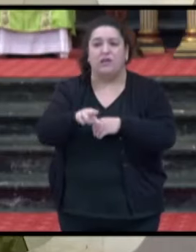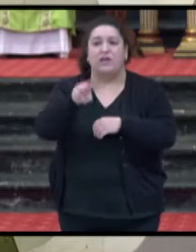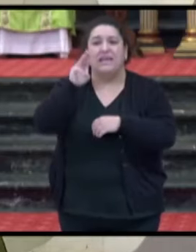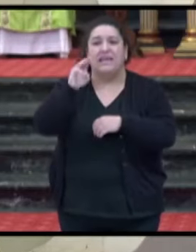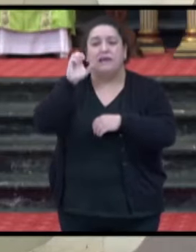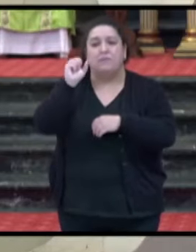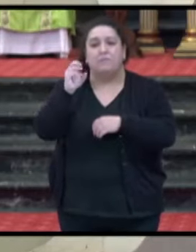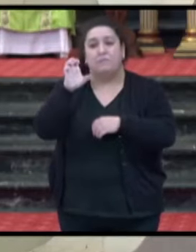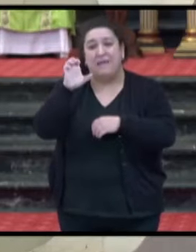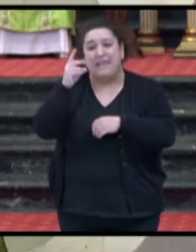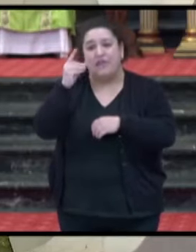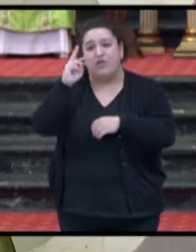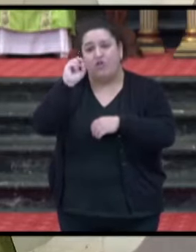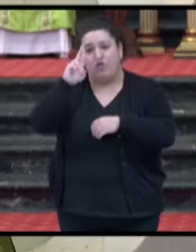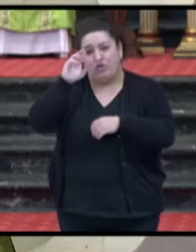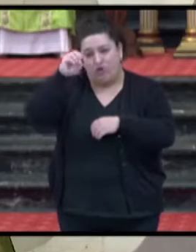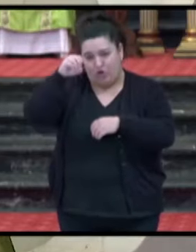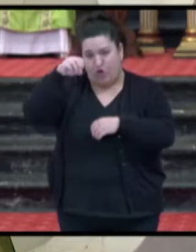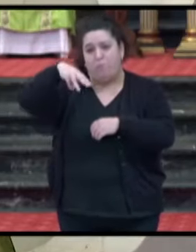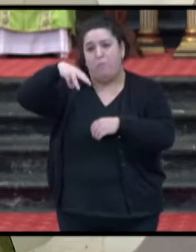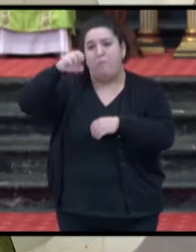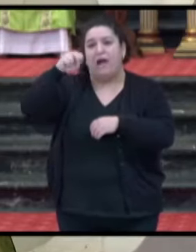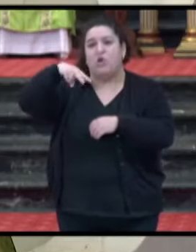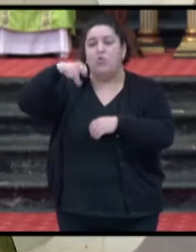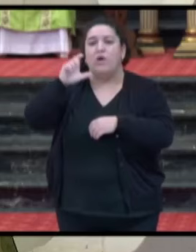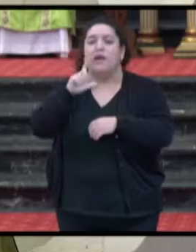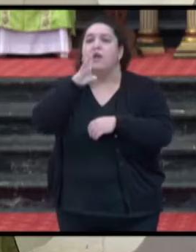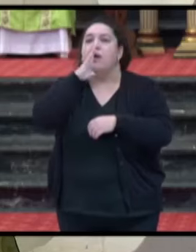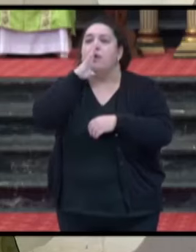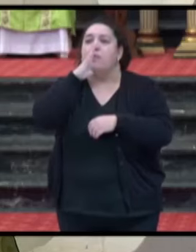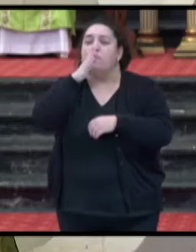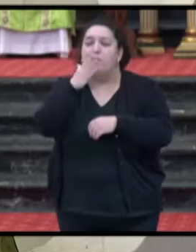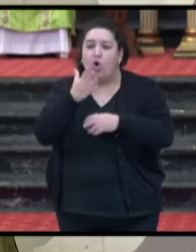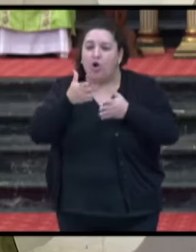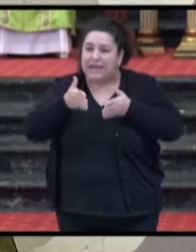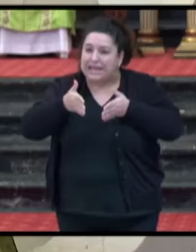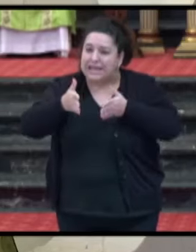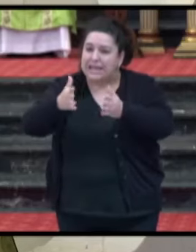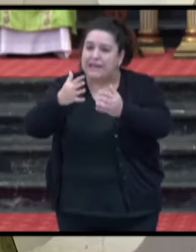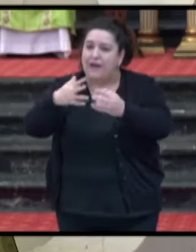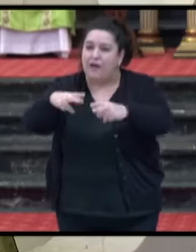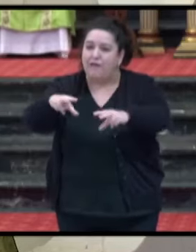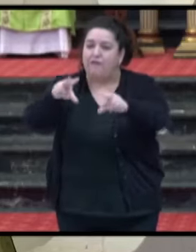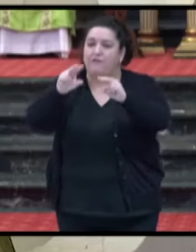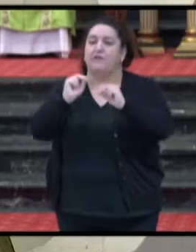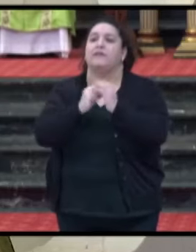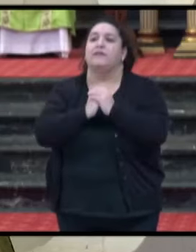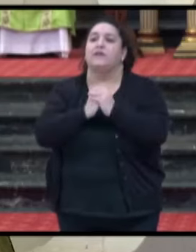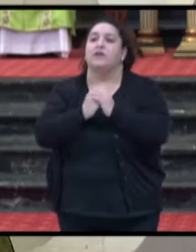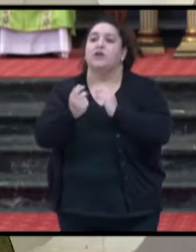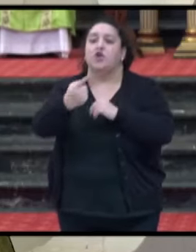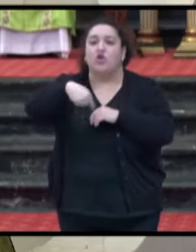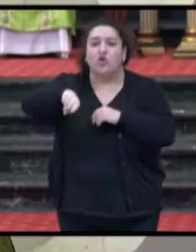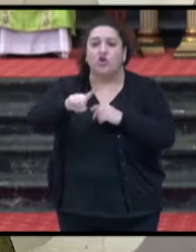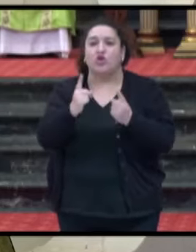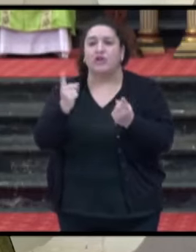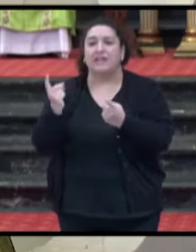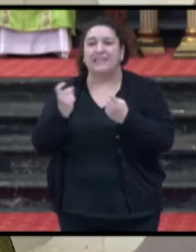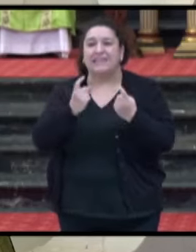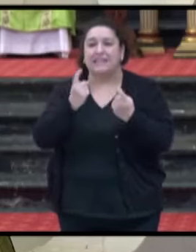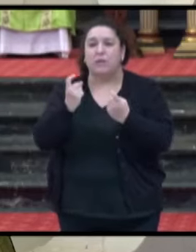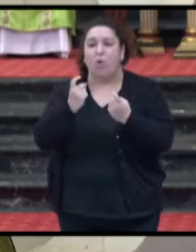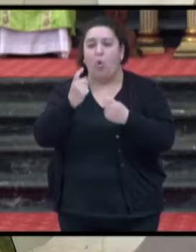Manuel ya su causa ha enfilado la recta final Esperamos que en un año poco